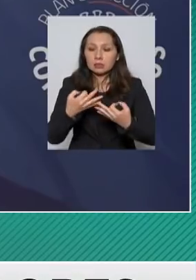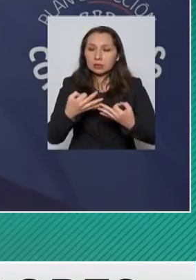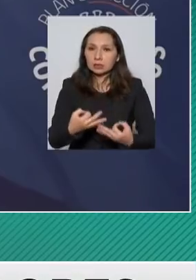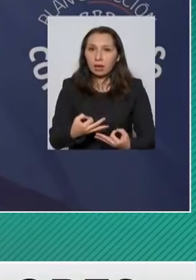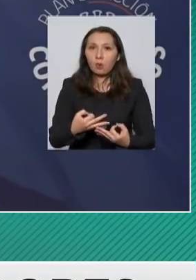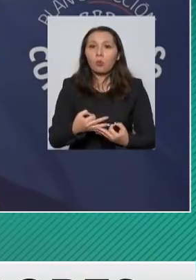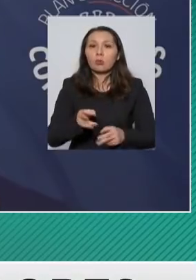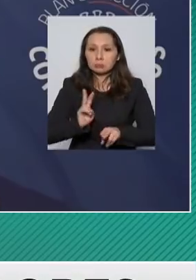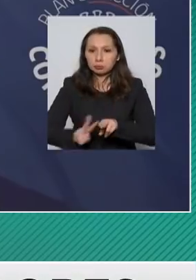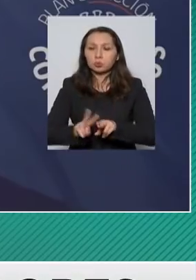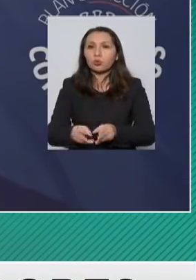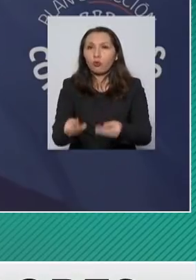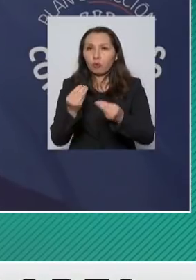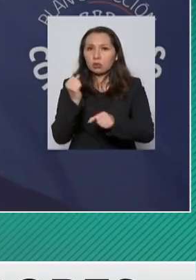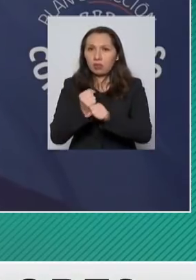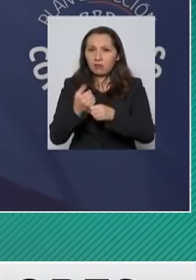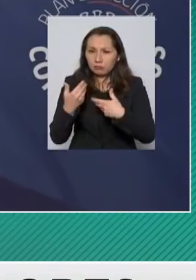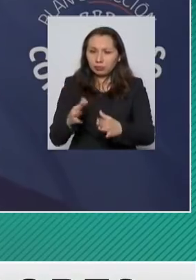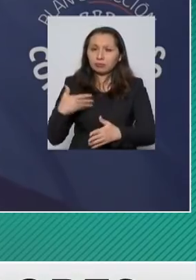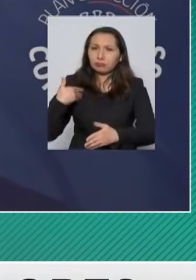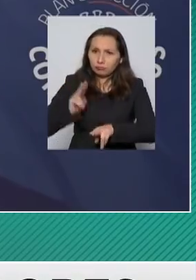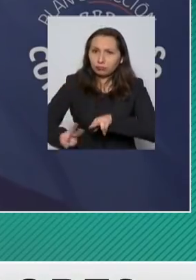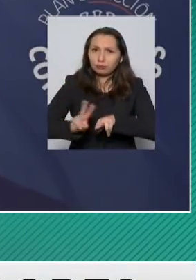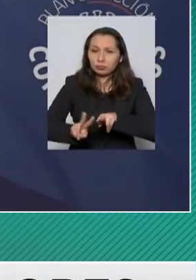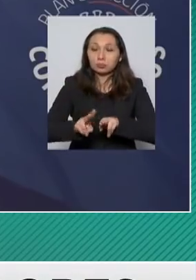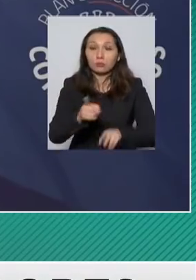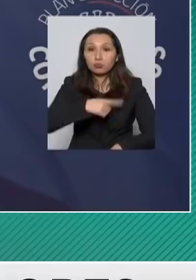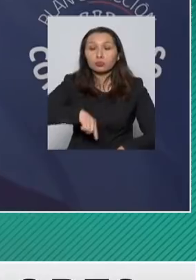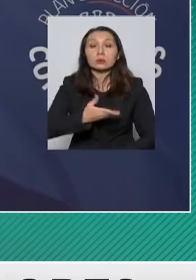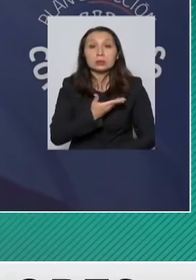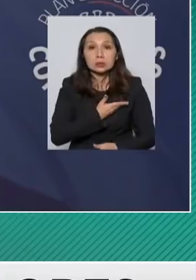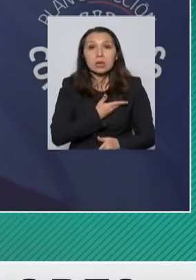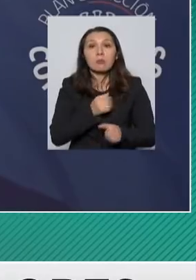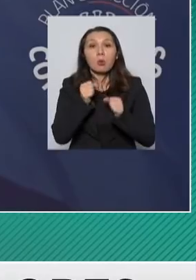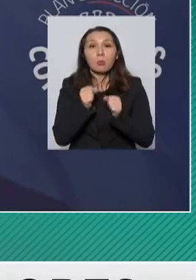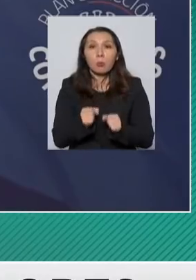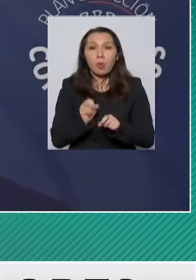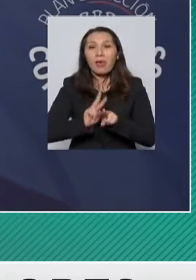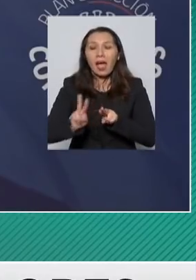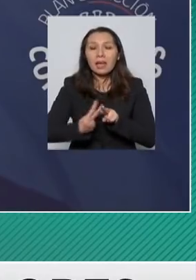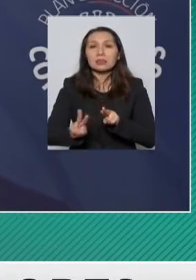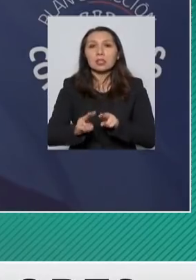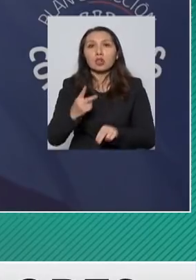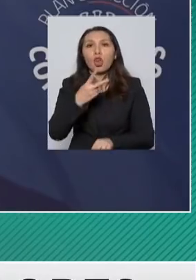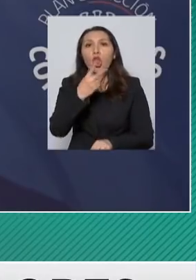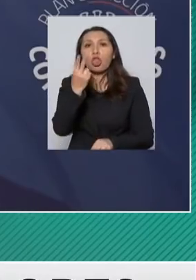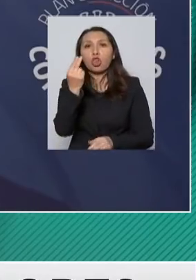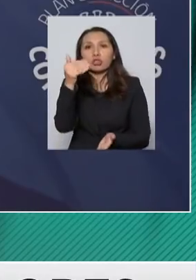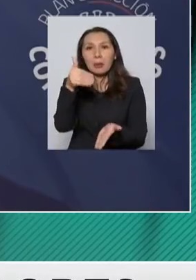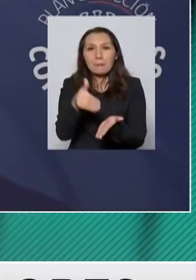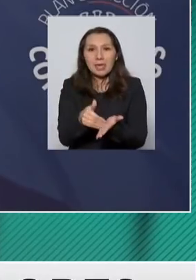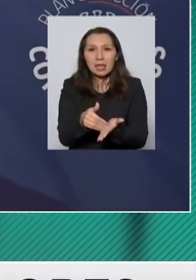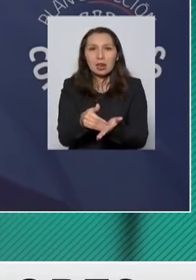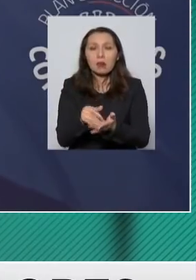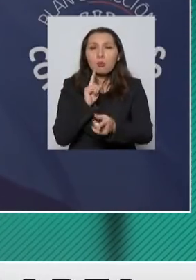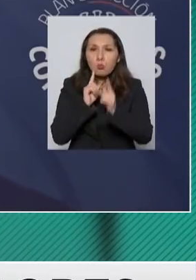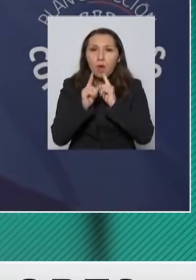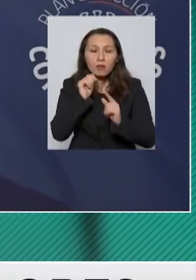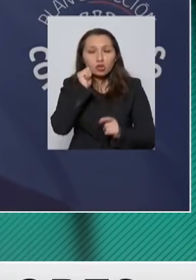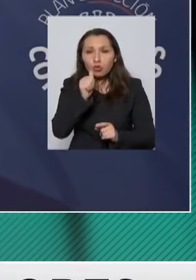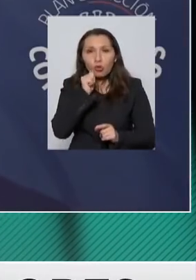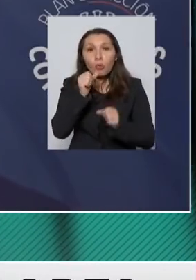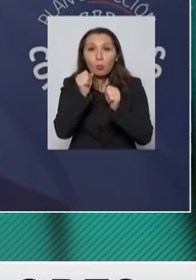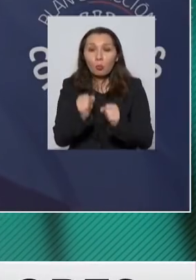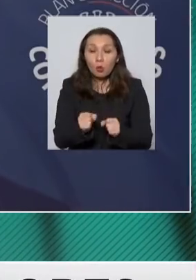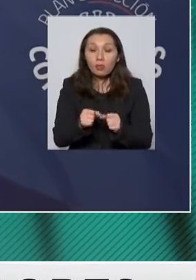seguros de que se está realizando un buen trabajo. Hoy día nosotros tenemos una capacidad para poder realizar 12.000 test.